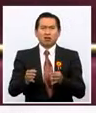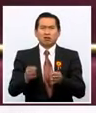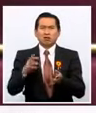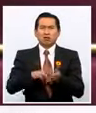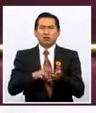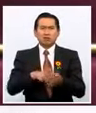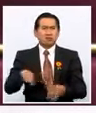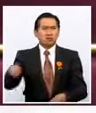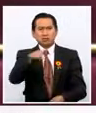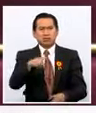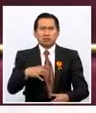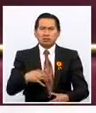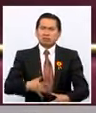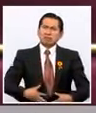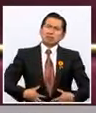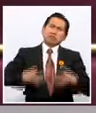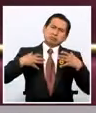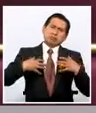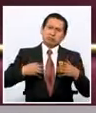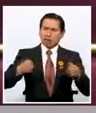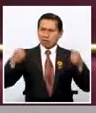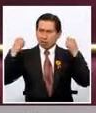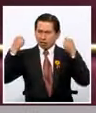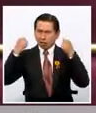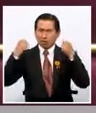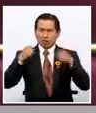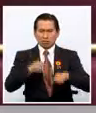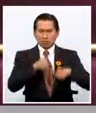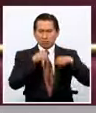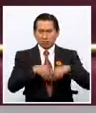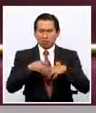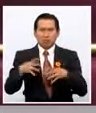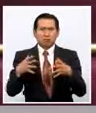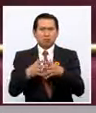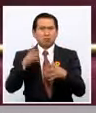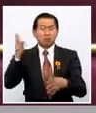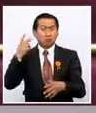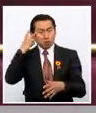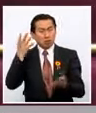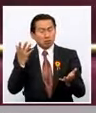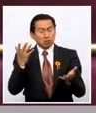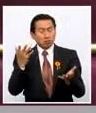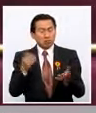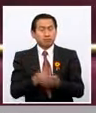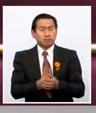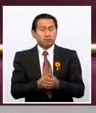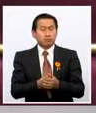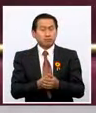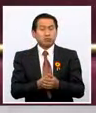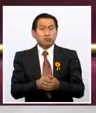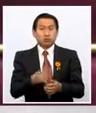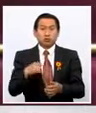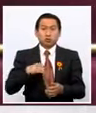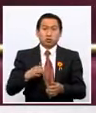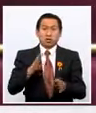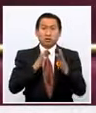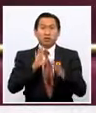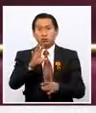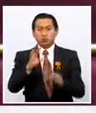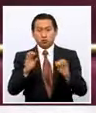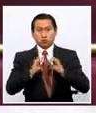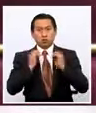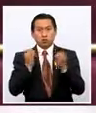descontento y movilizaciones políticas como es obvio le hablo al tribunal electoral